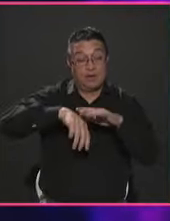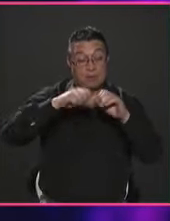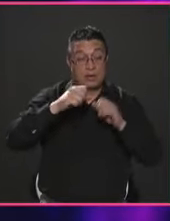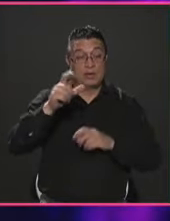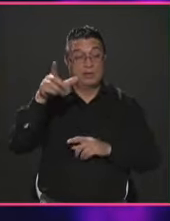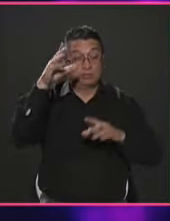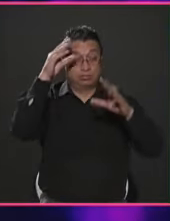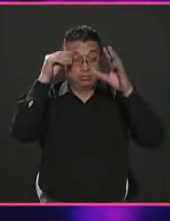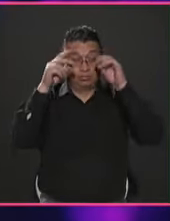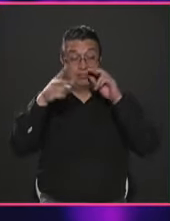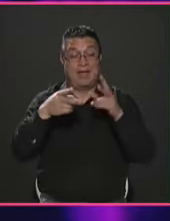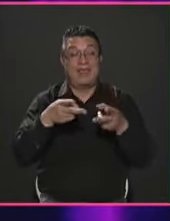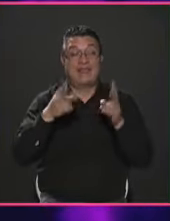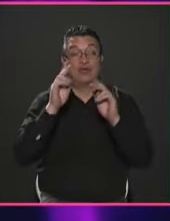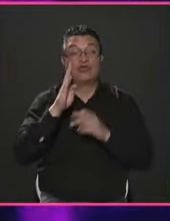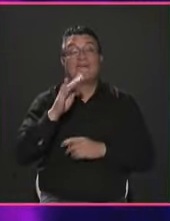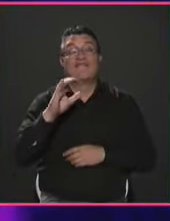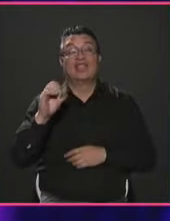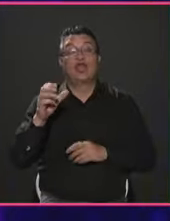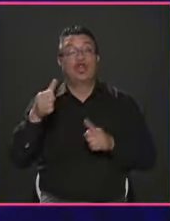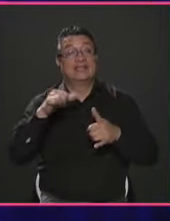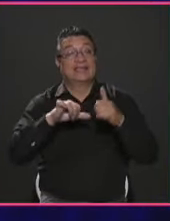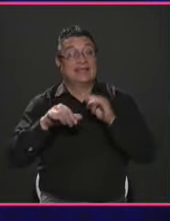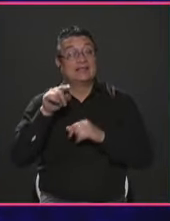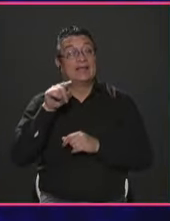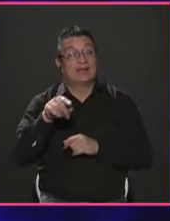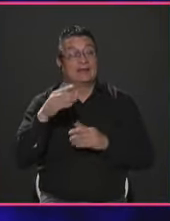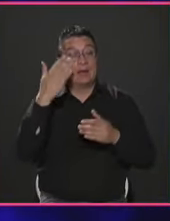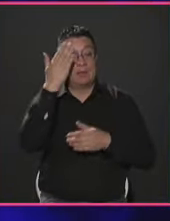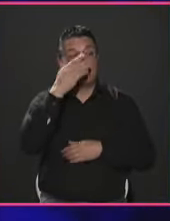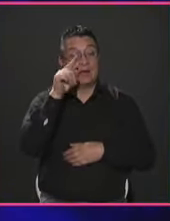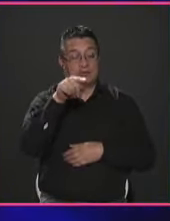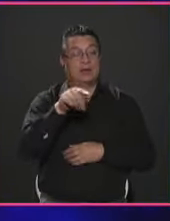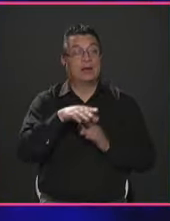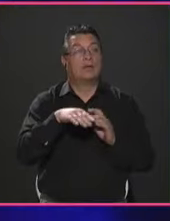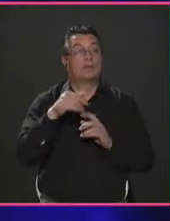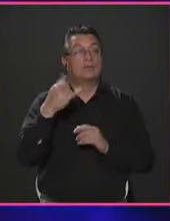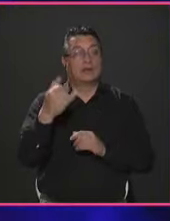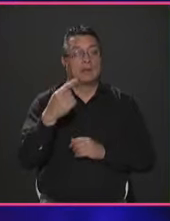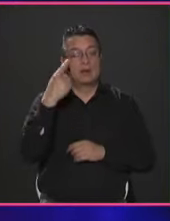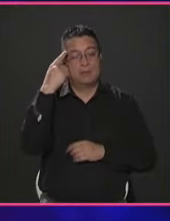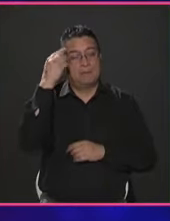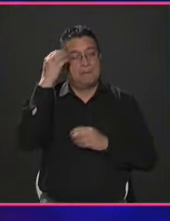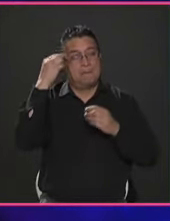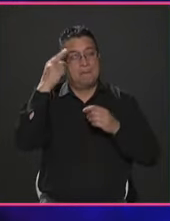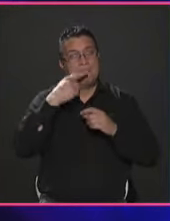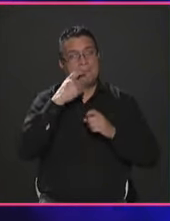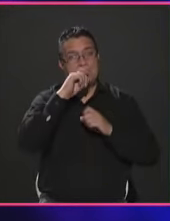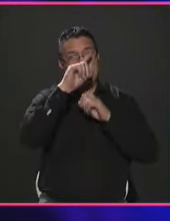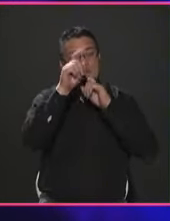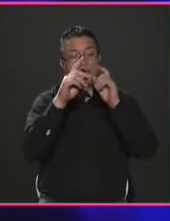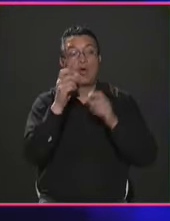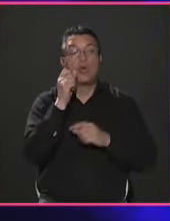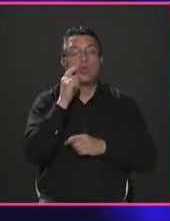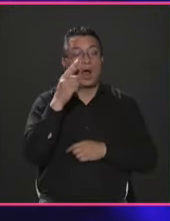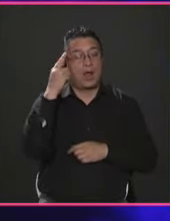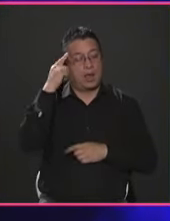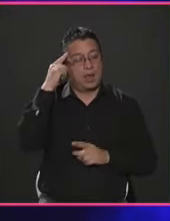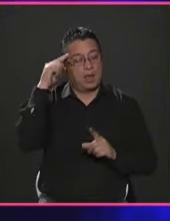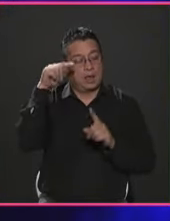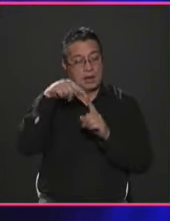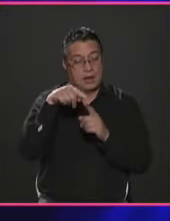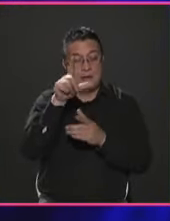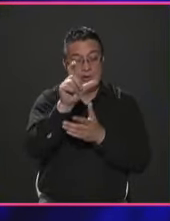derecho que trata sobre las biociencias y esta preocupaciones es al hacer la que yo llamo la pregunta antropológico cuál es la visión de la persona que se encuentra al